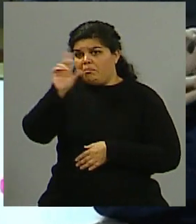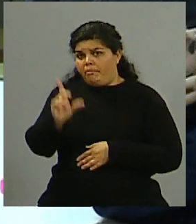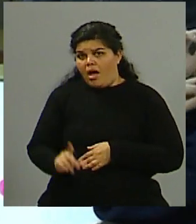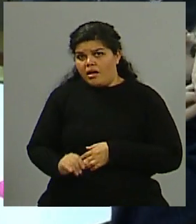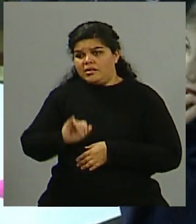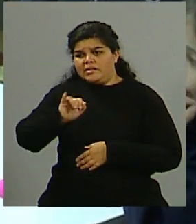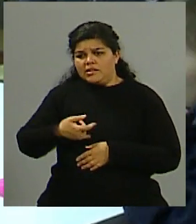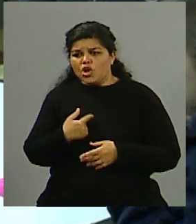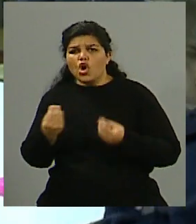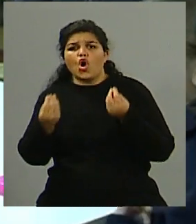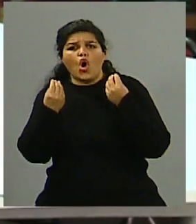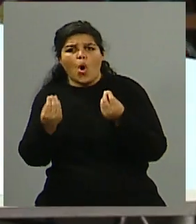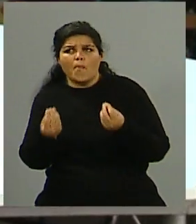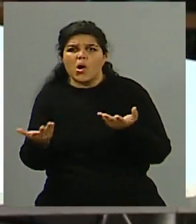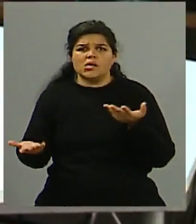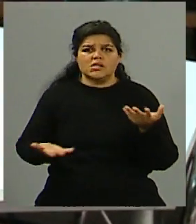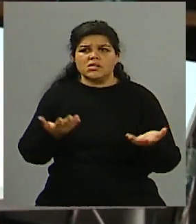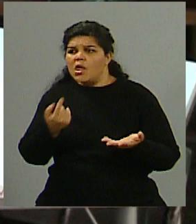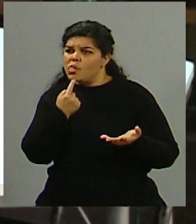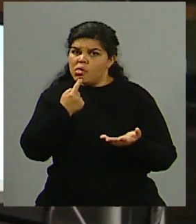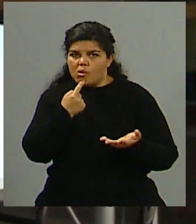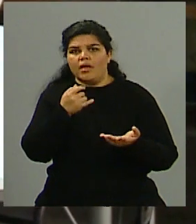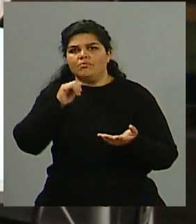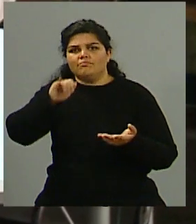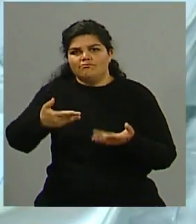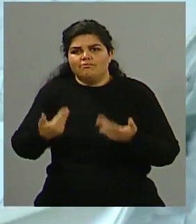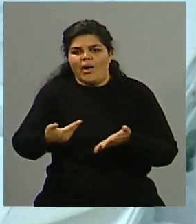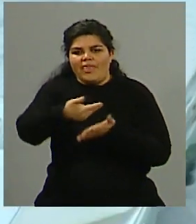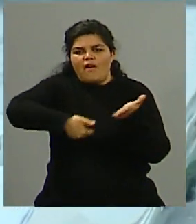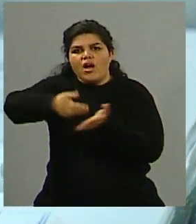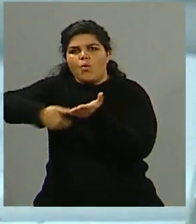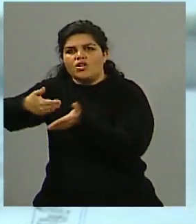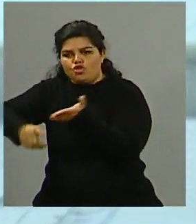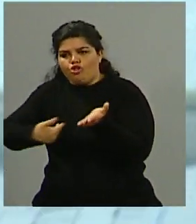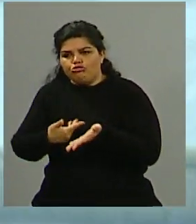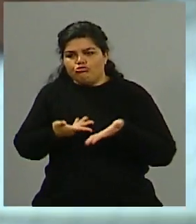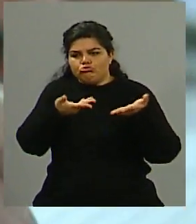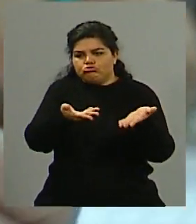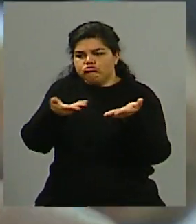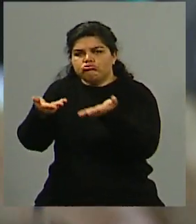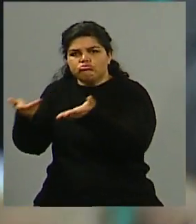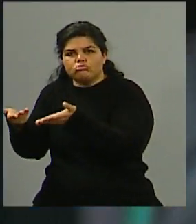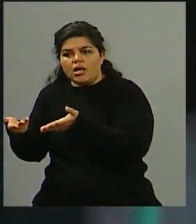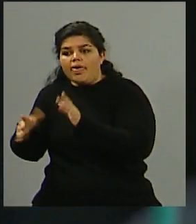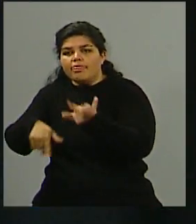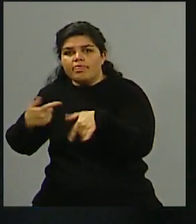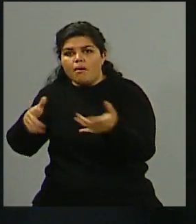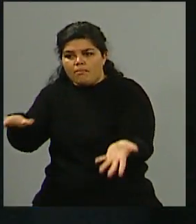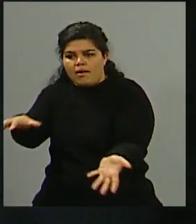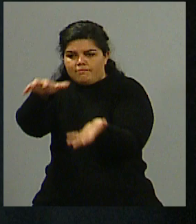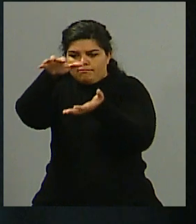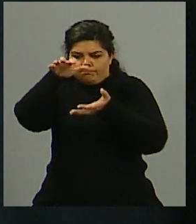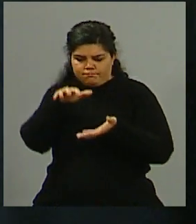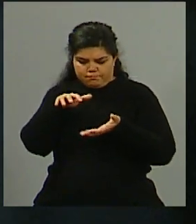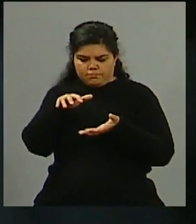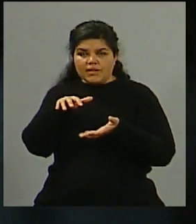estos operativos nacionales, en algunos casos internacionales, Sí. que te da una visión